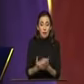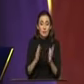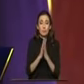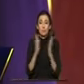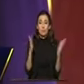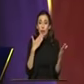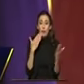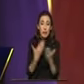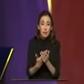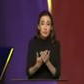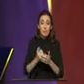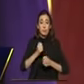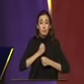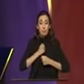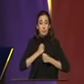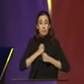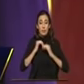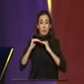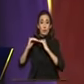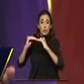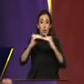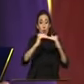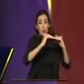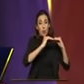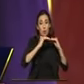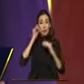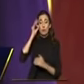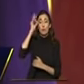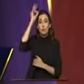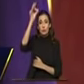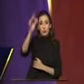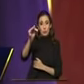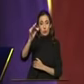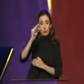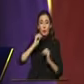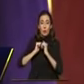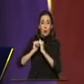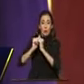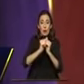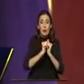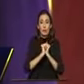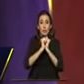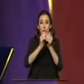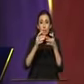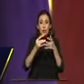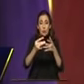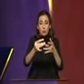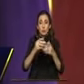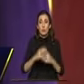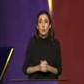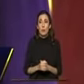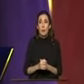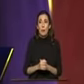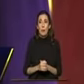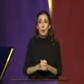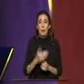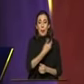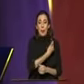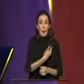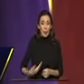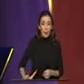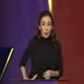gracias. Estamos construyendo nuestro futuro, con todos, decía, entre todos y para todos. Señor